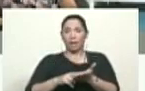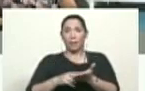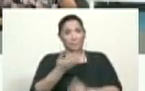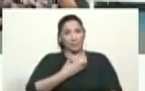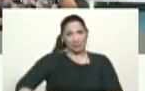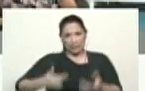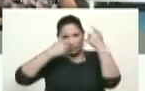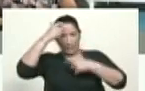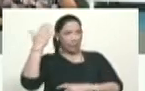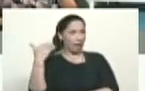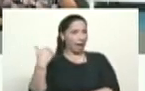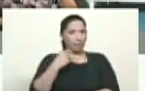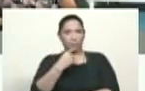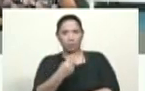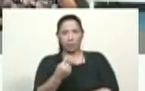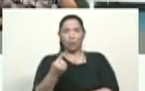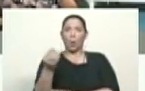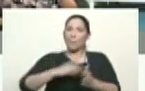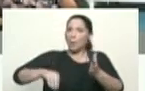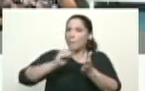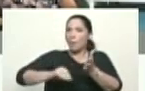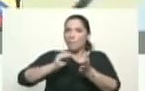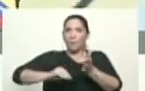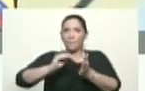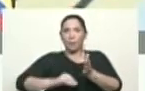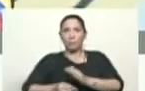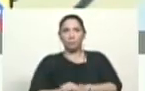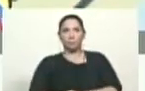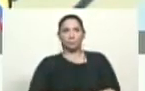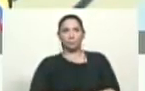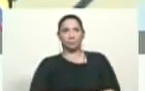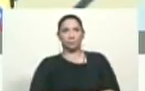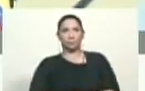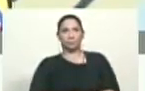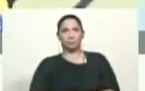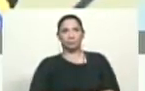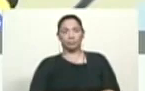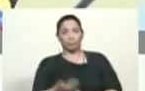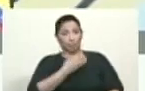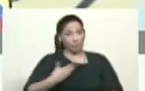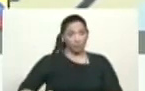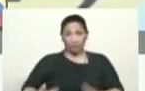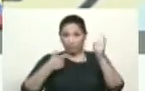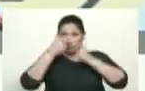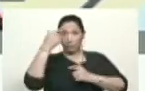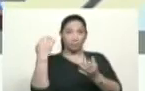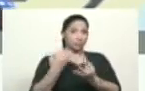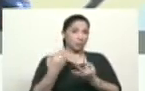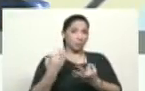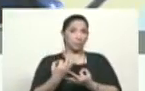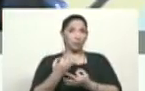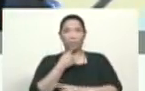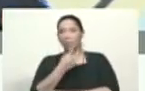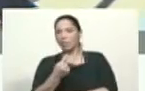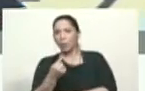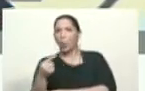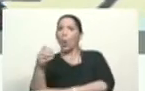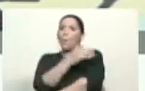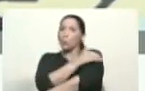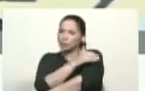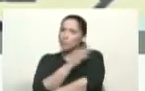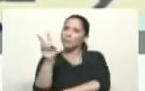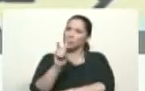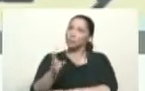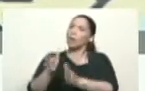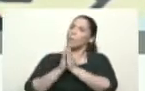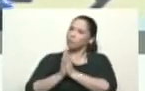dicho, lo dijo muchas veces. El presidente Chávez siempre le dijo a la oposición venezolana,